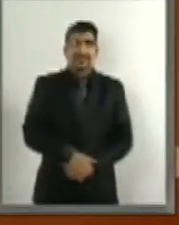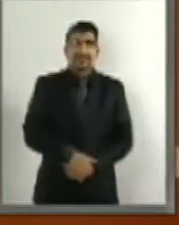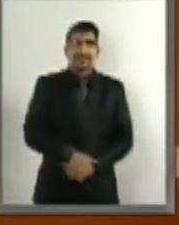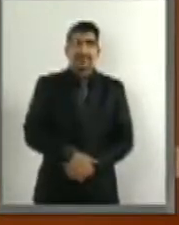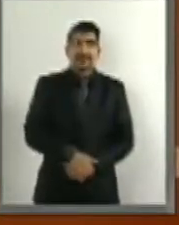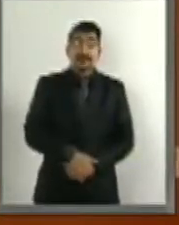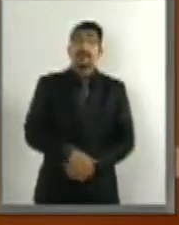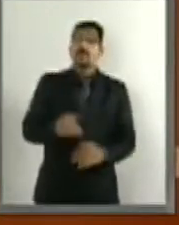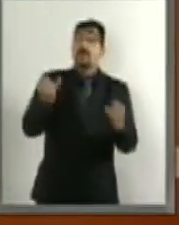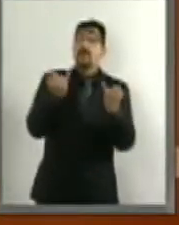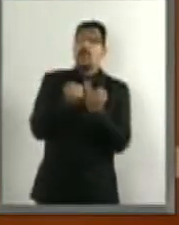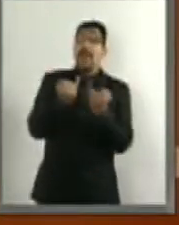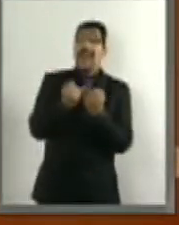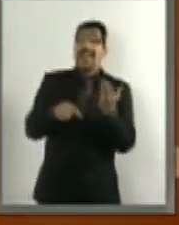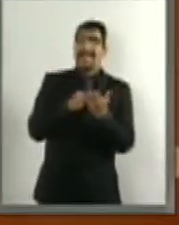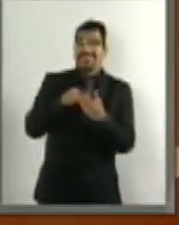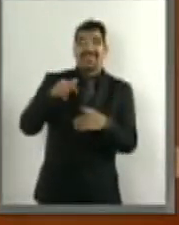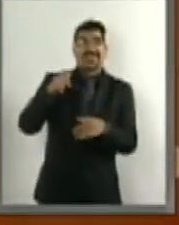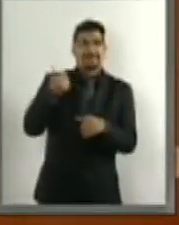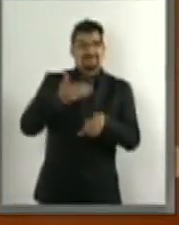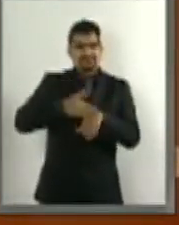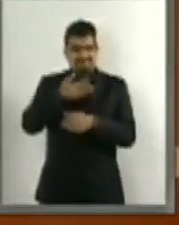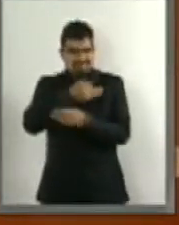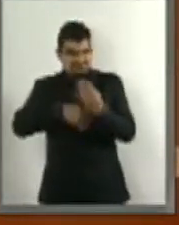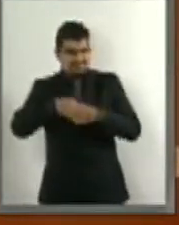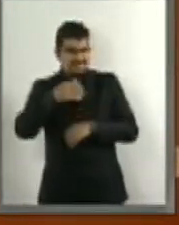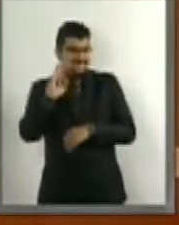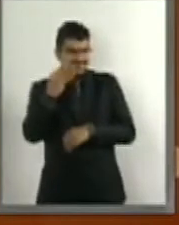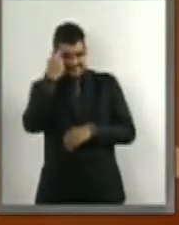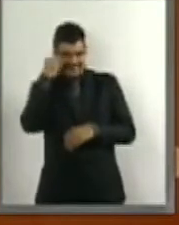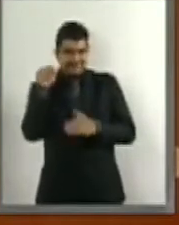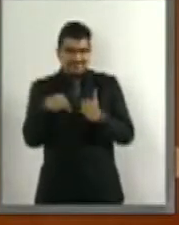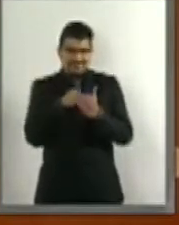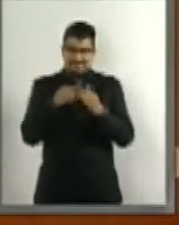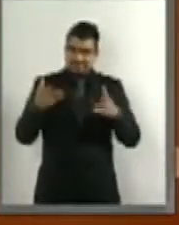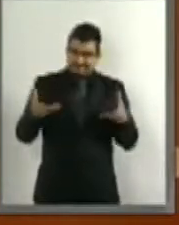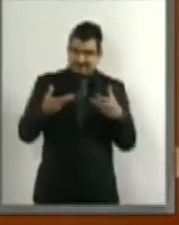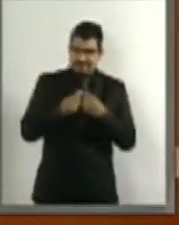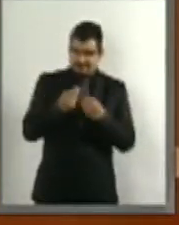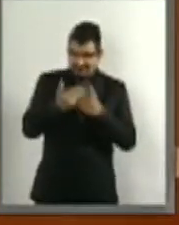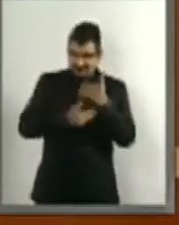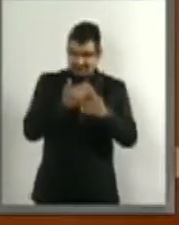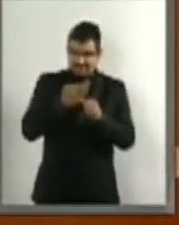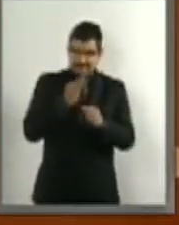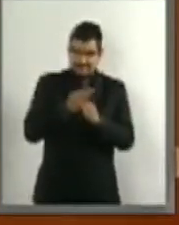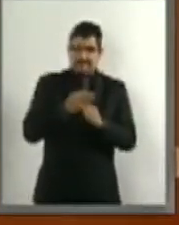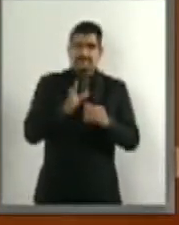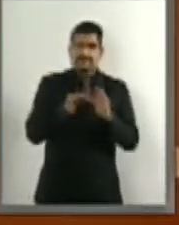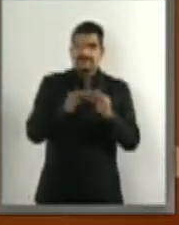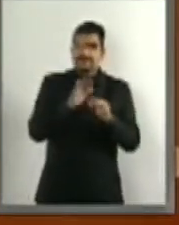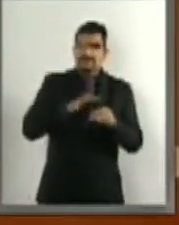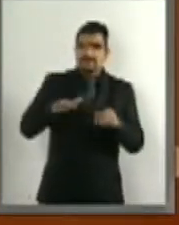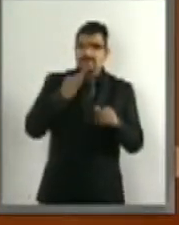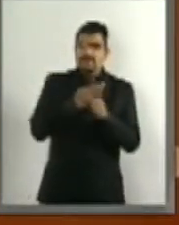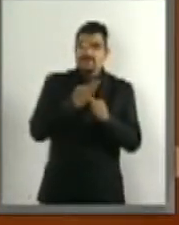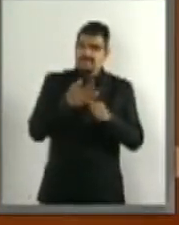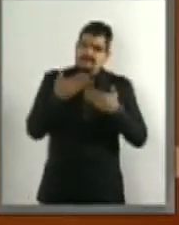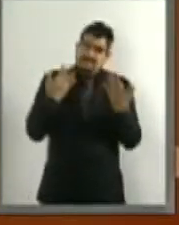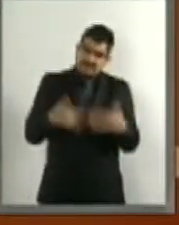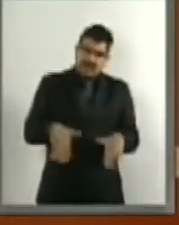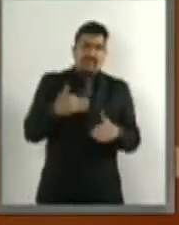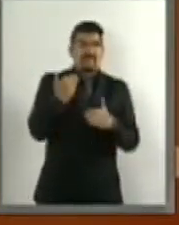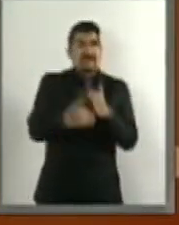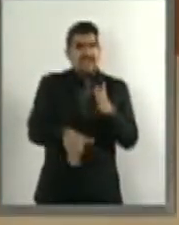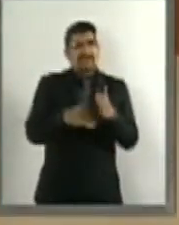actual Administración Federal trabajamos intensamente por consolidar este nuevo paradigma de la función pública, pero es obvio que falta mucho